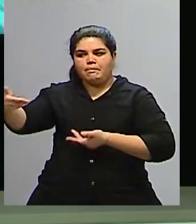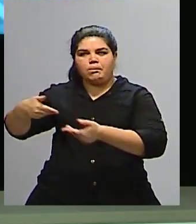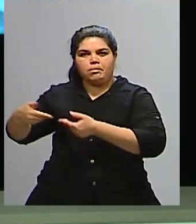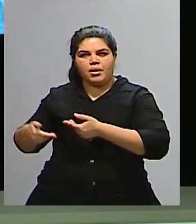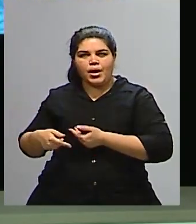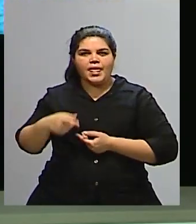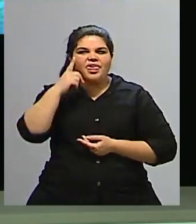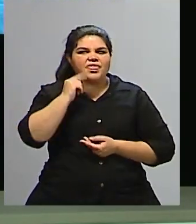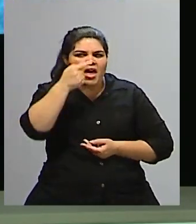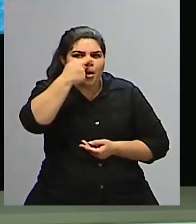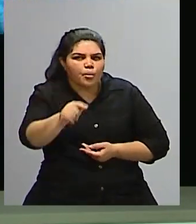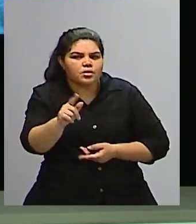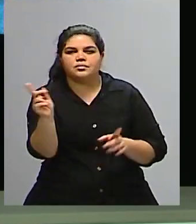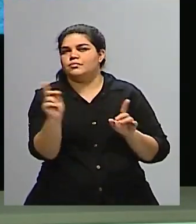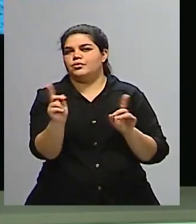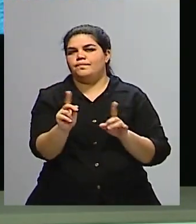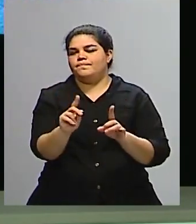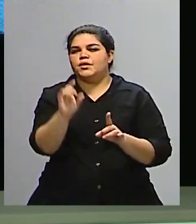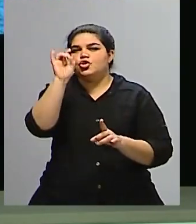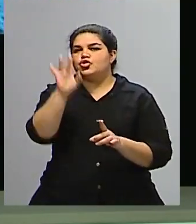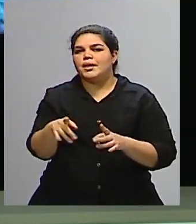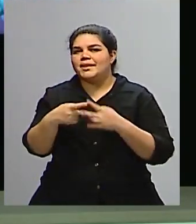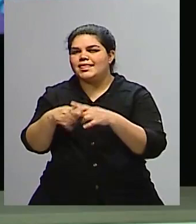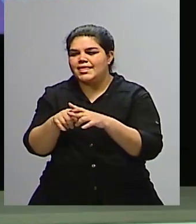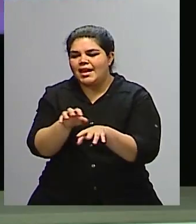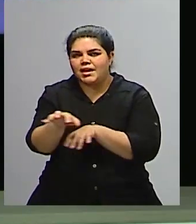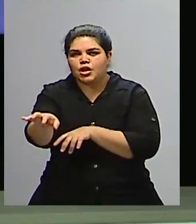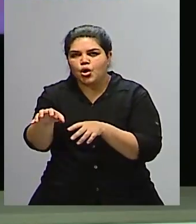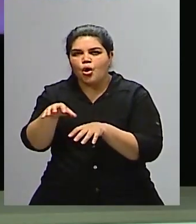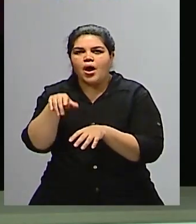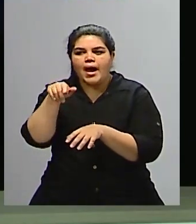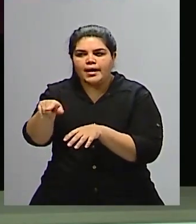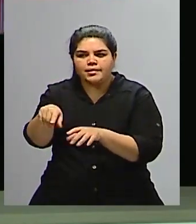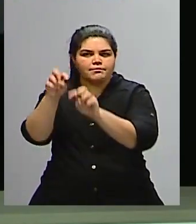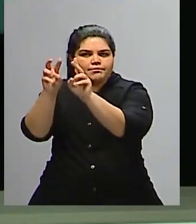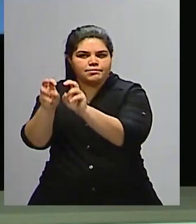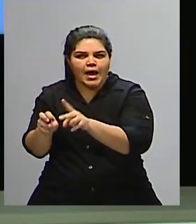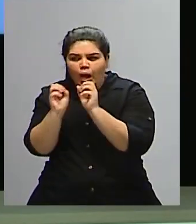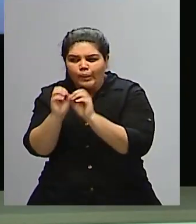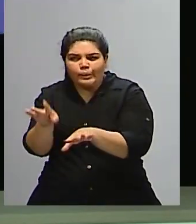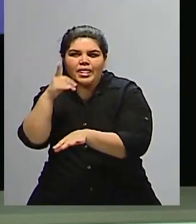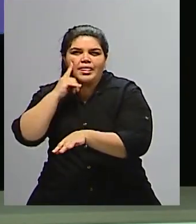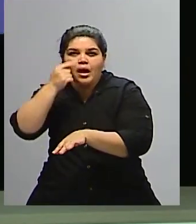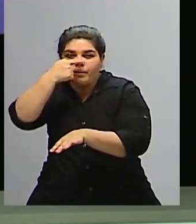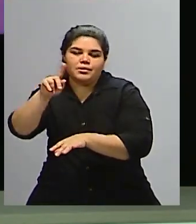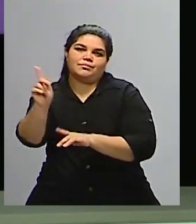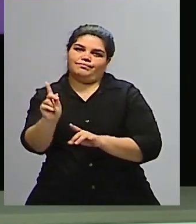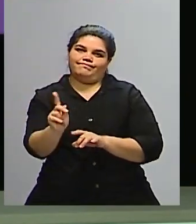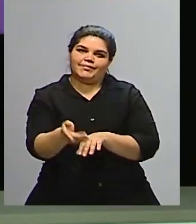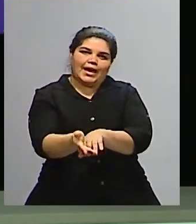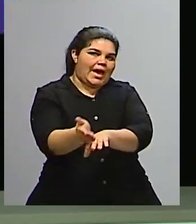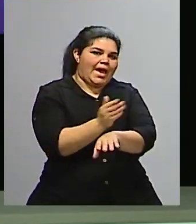Por eso digo yo, el presupuesto no nace en esa oficina técnica, el presupuesto nace de un proceso que el Estado lo debe tomar como